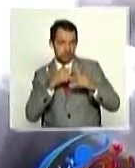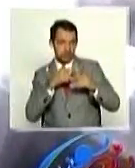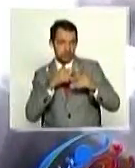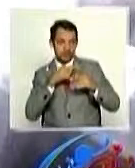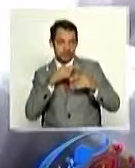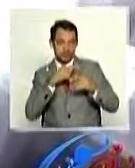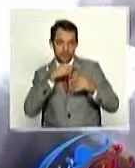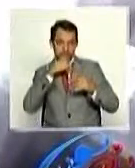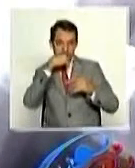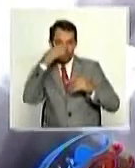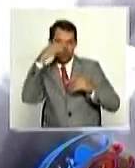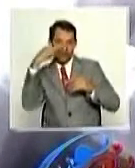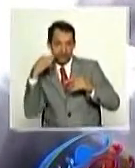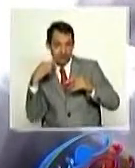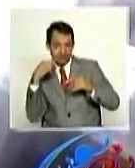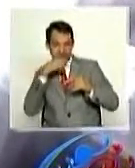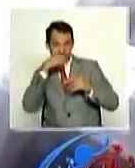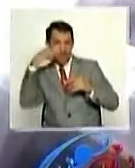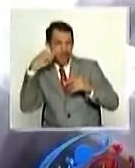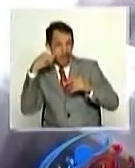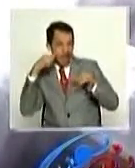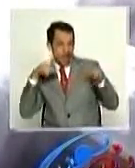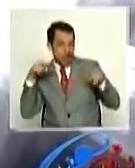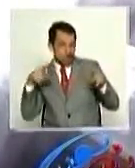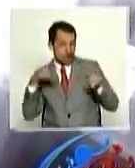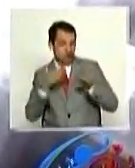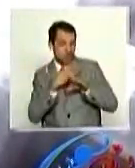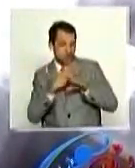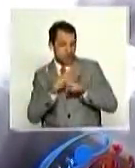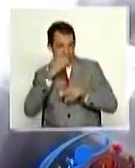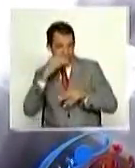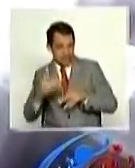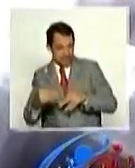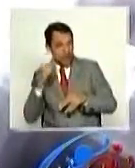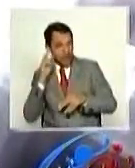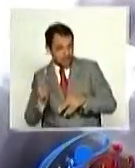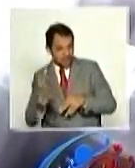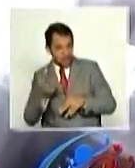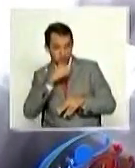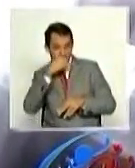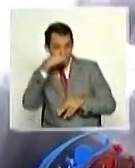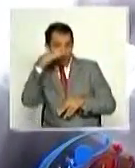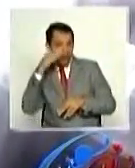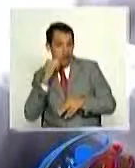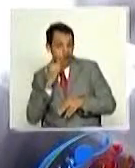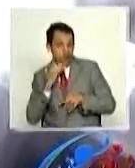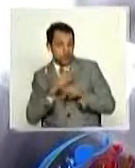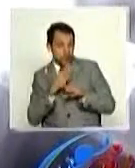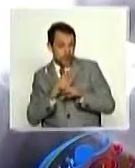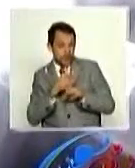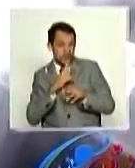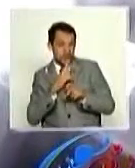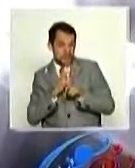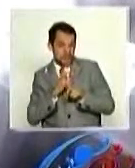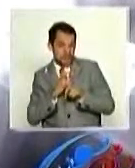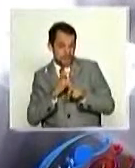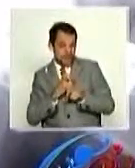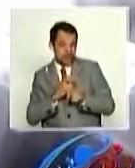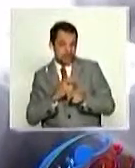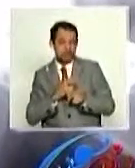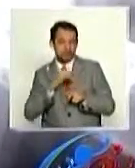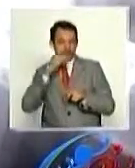la comunicación oronasal y orofaríngea, y encontramos algunos